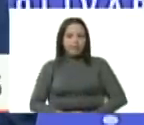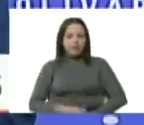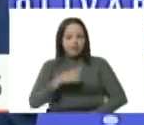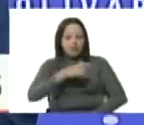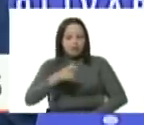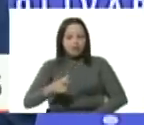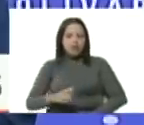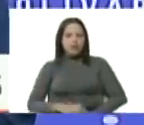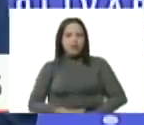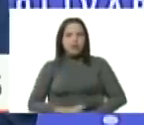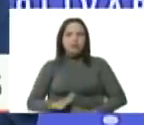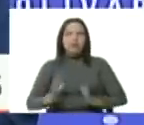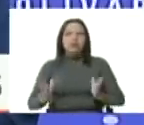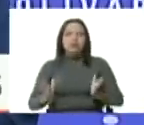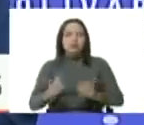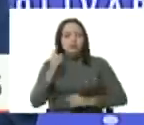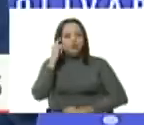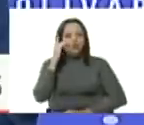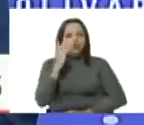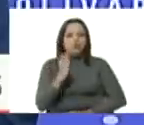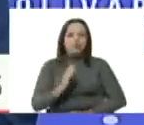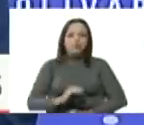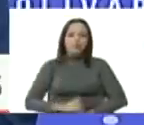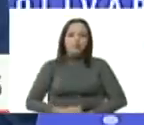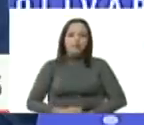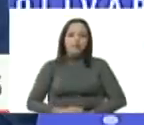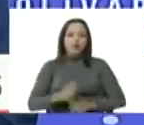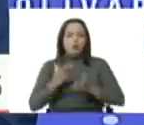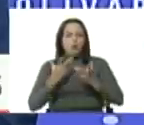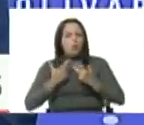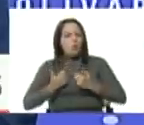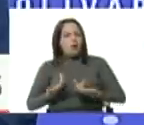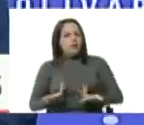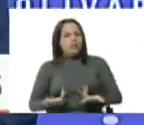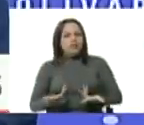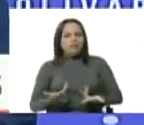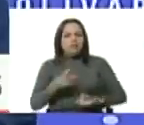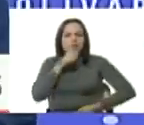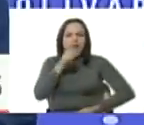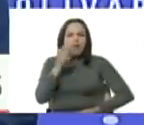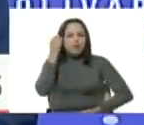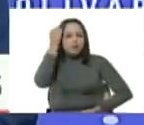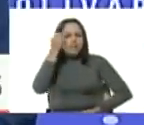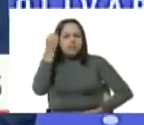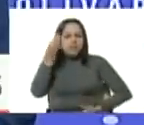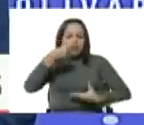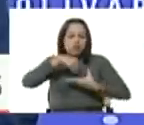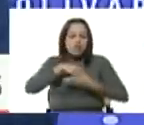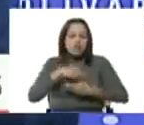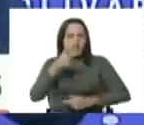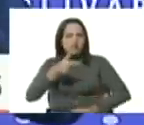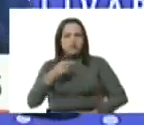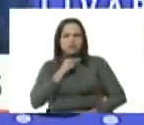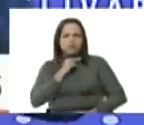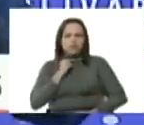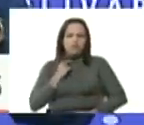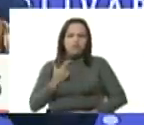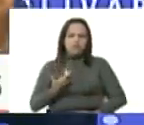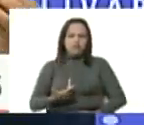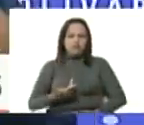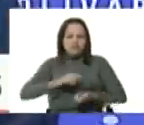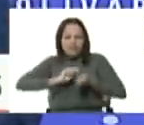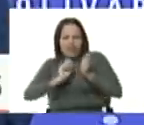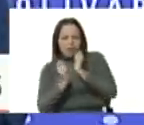gente. ¡Ay, Dios mío! ¿Cuántas perversidades hay dentro de esta gente? Se